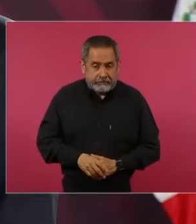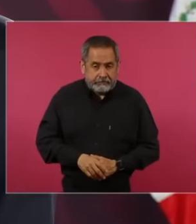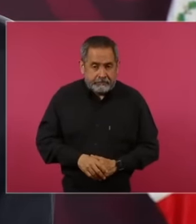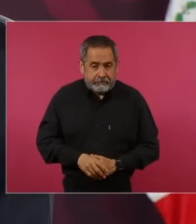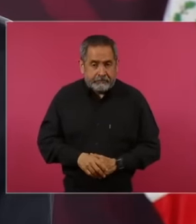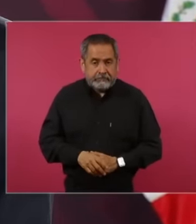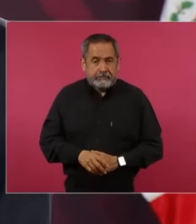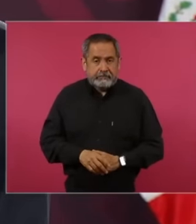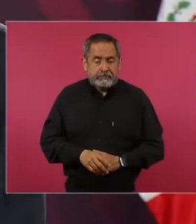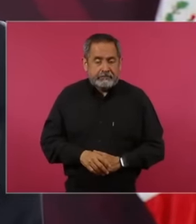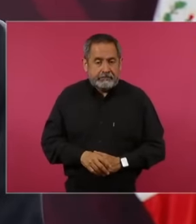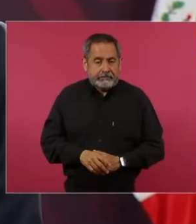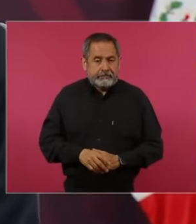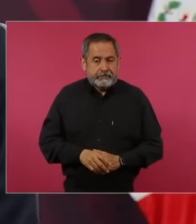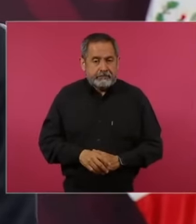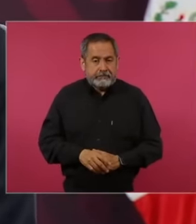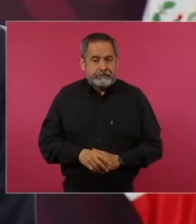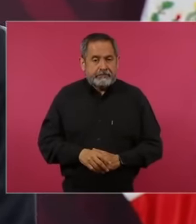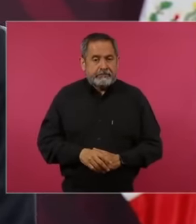se